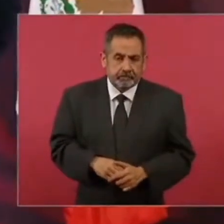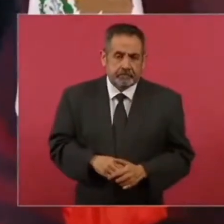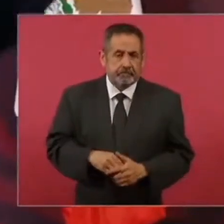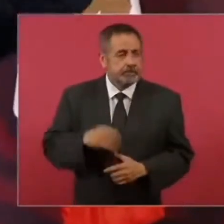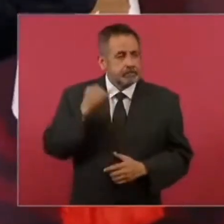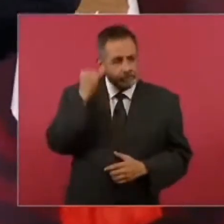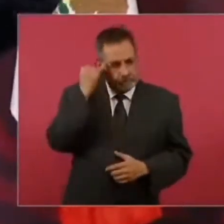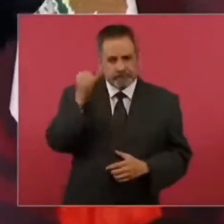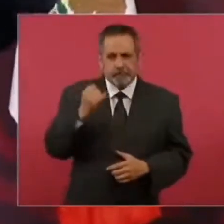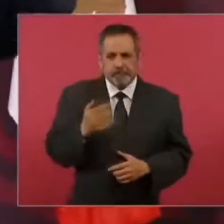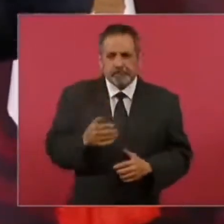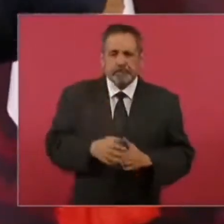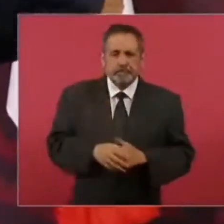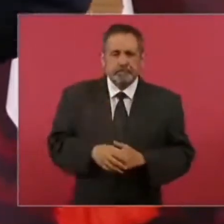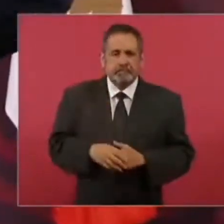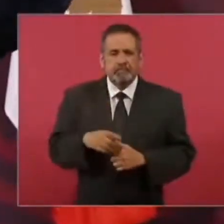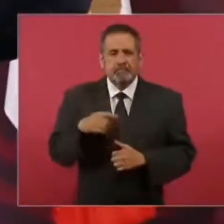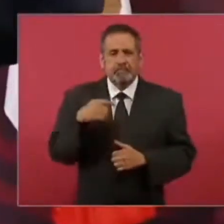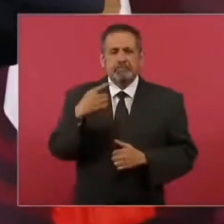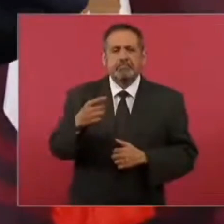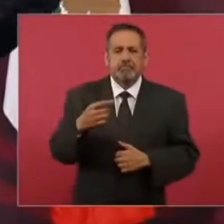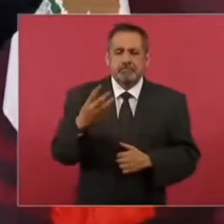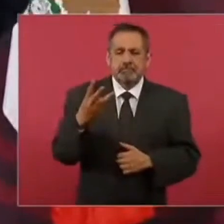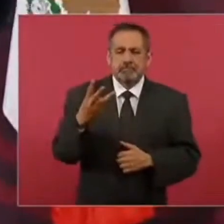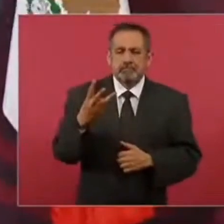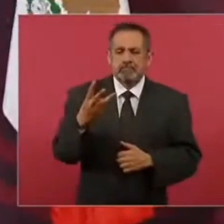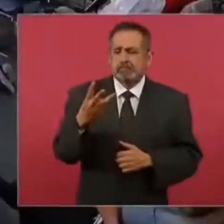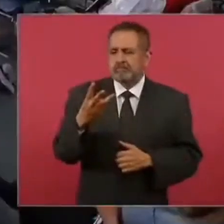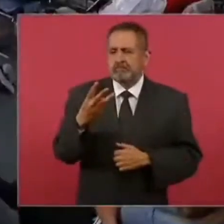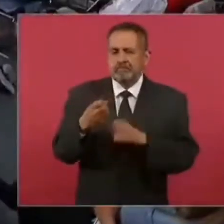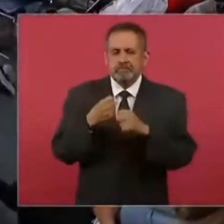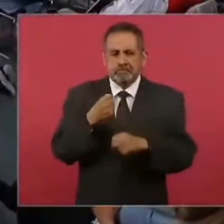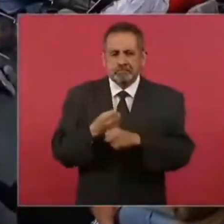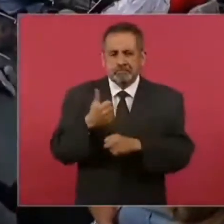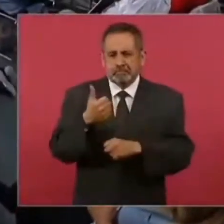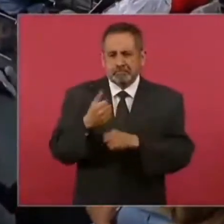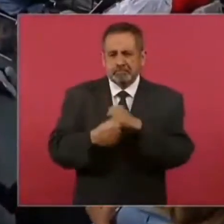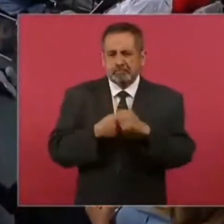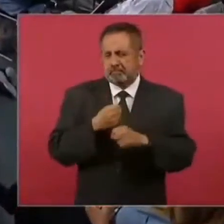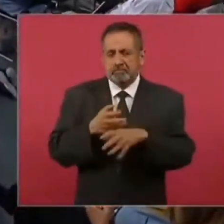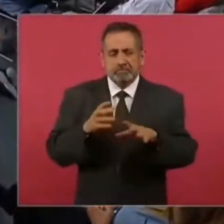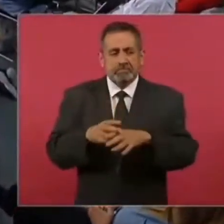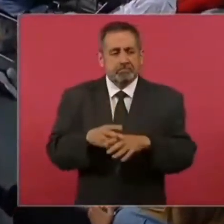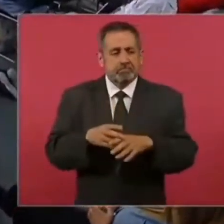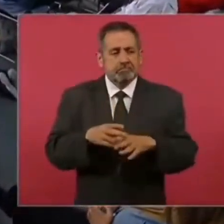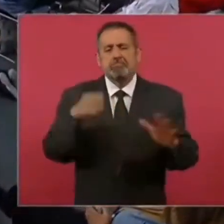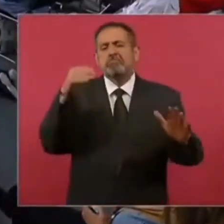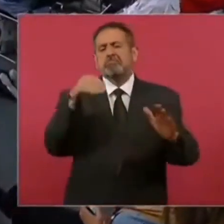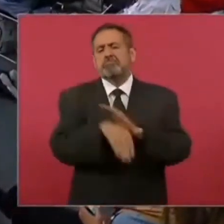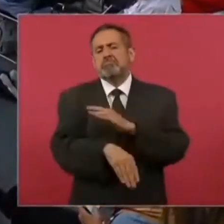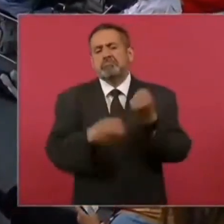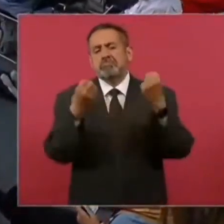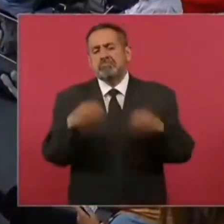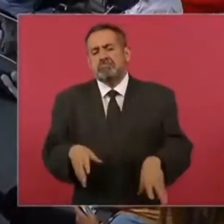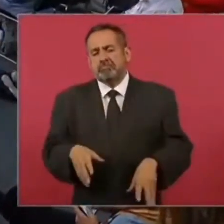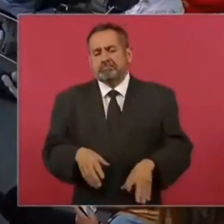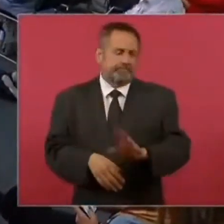a los 3 años, 6 años, se echa a perder.